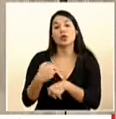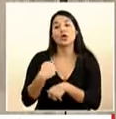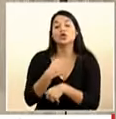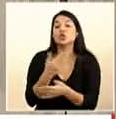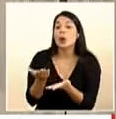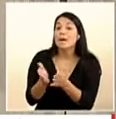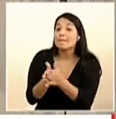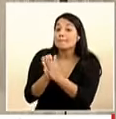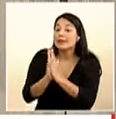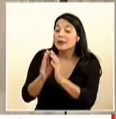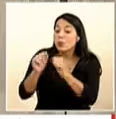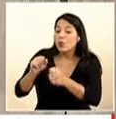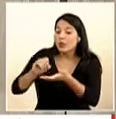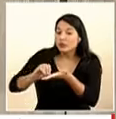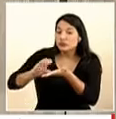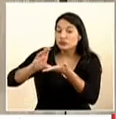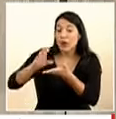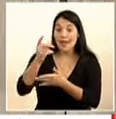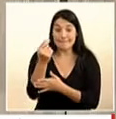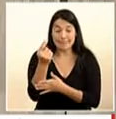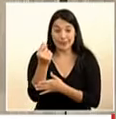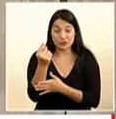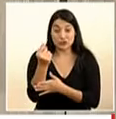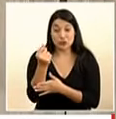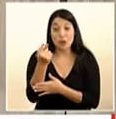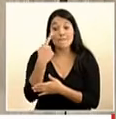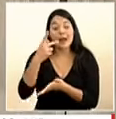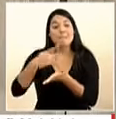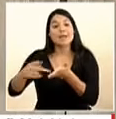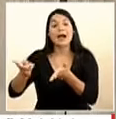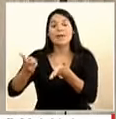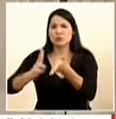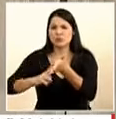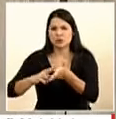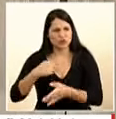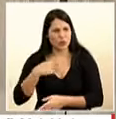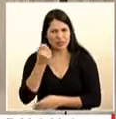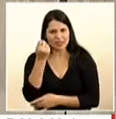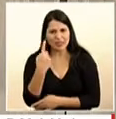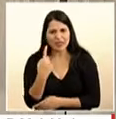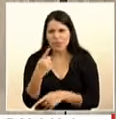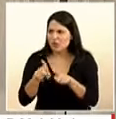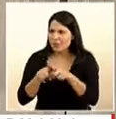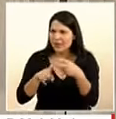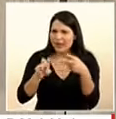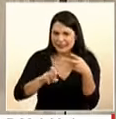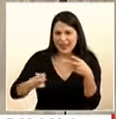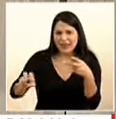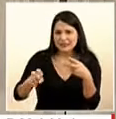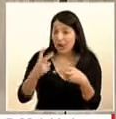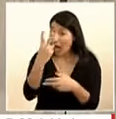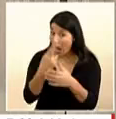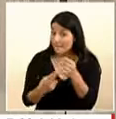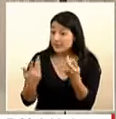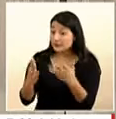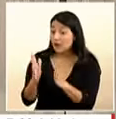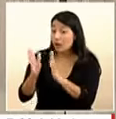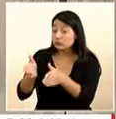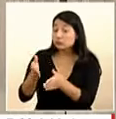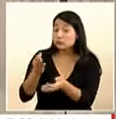las multas para el irrespeto en materia sanitaria y entiendo también en materia de tránsito de los dos ambas están allí